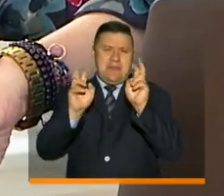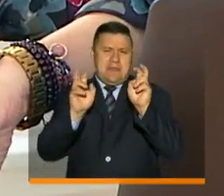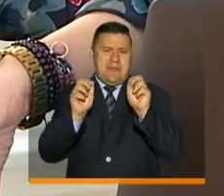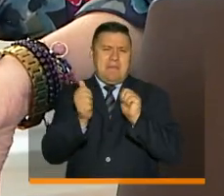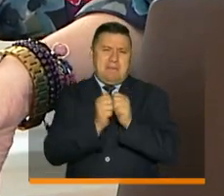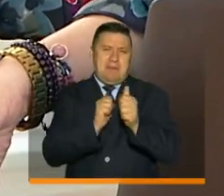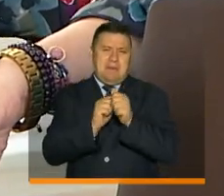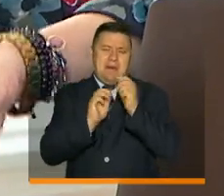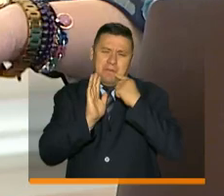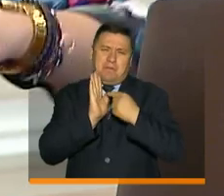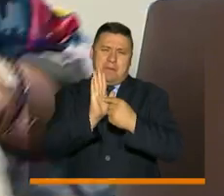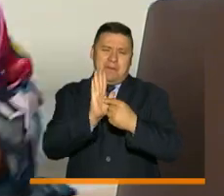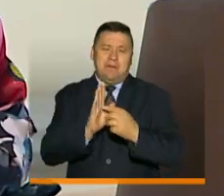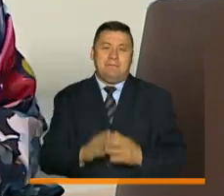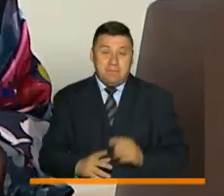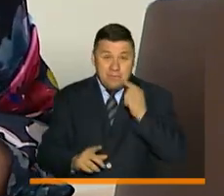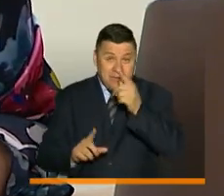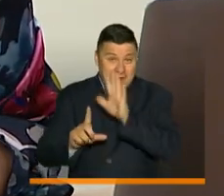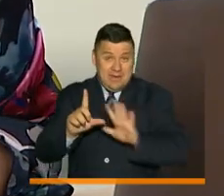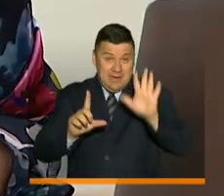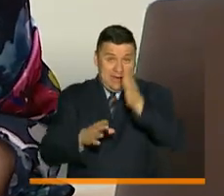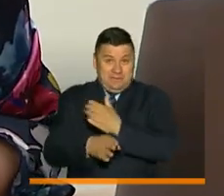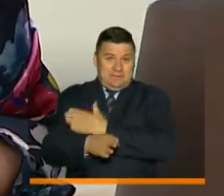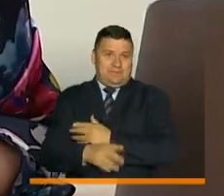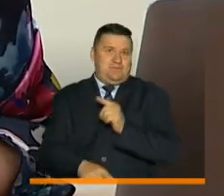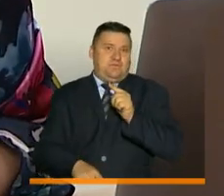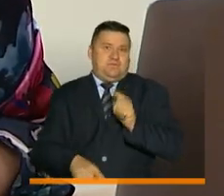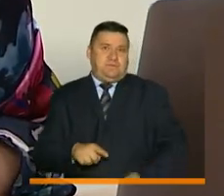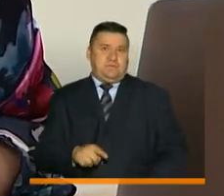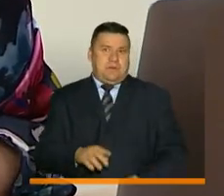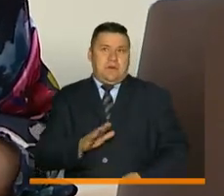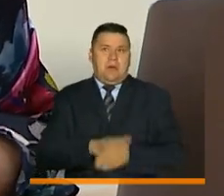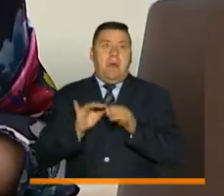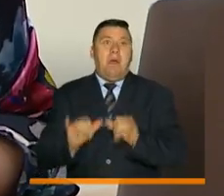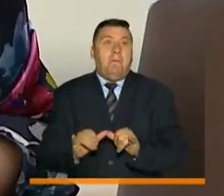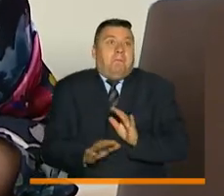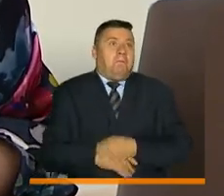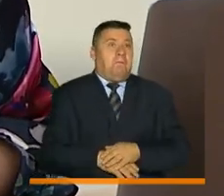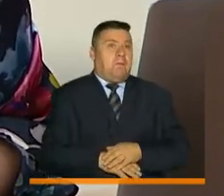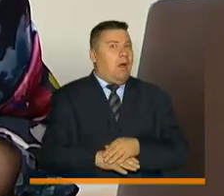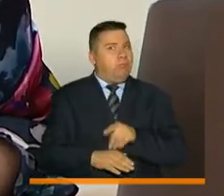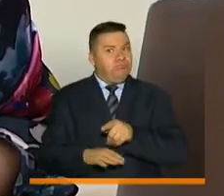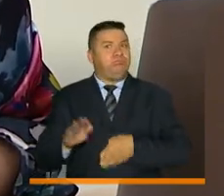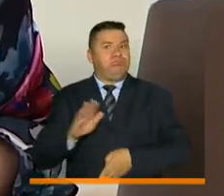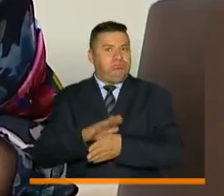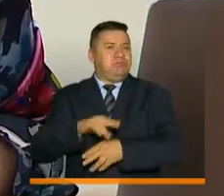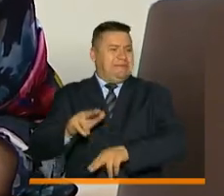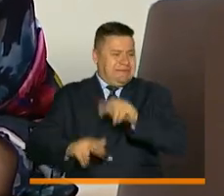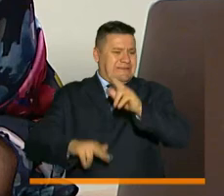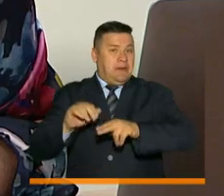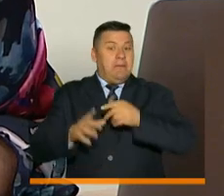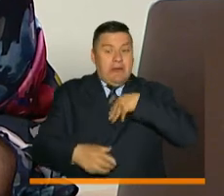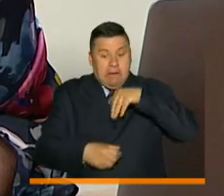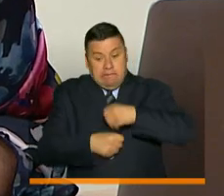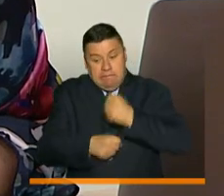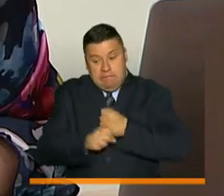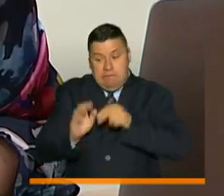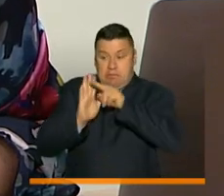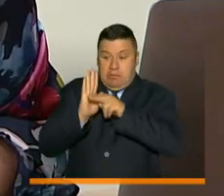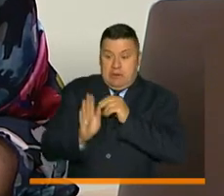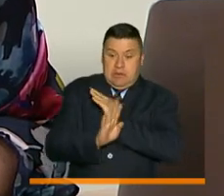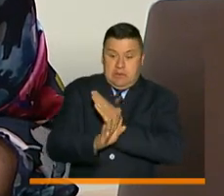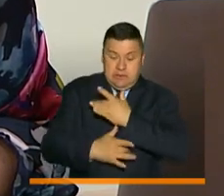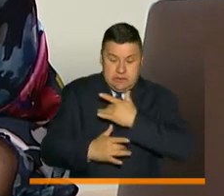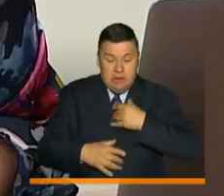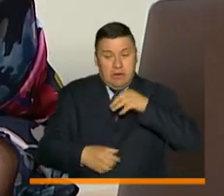por cada uno de ellos. Vieron el video anterior, no puede parar la infraestructura, con todos los protocolos de bioseguridad, tenemos que seguir trabajando por los niños y